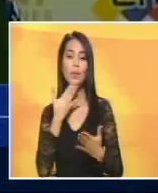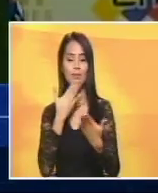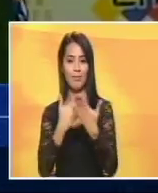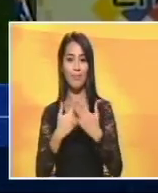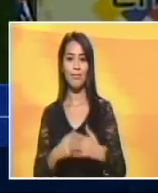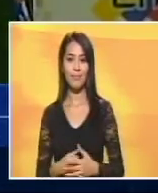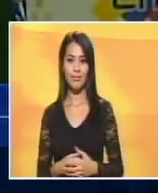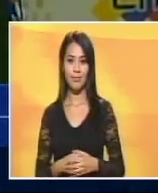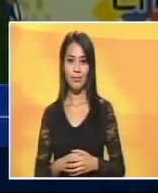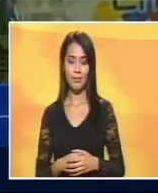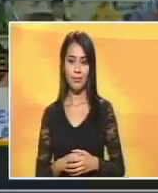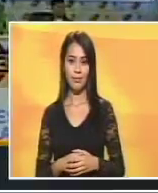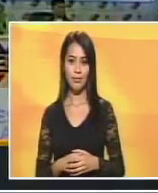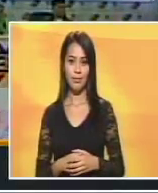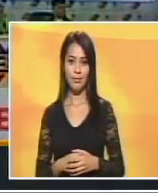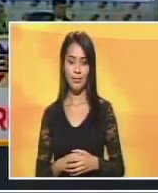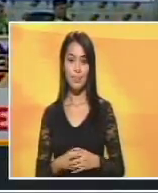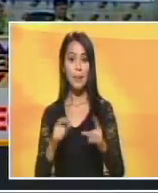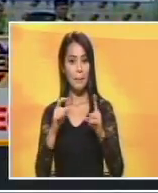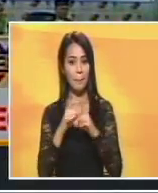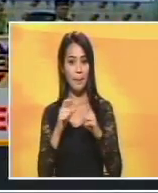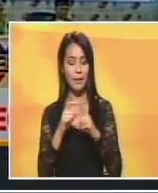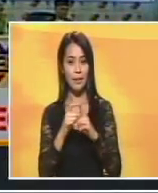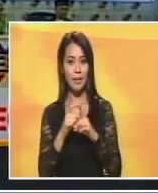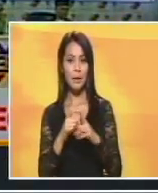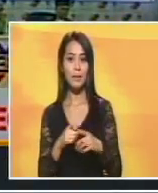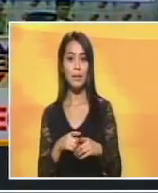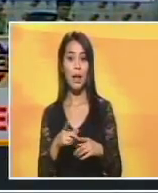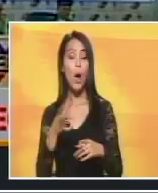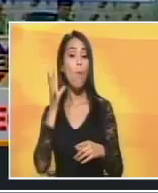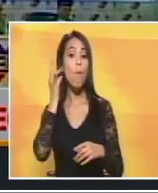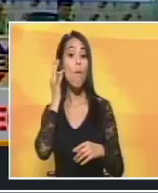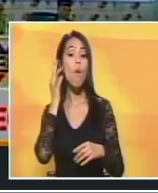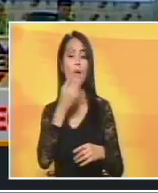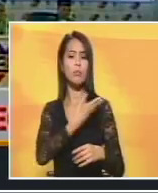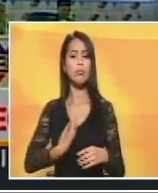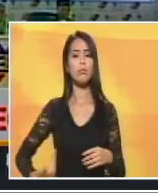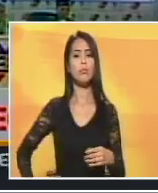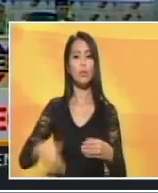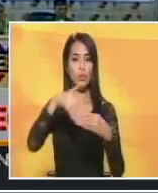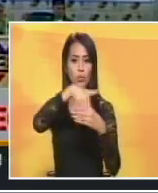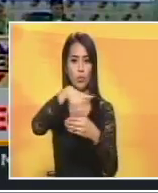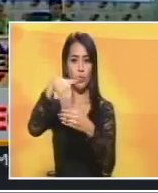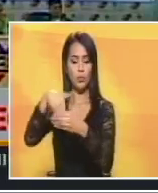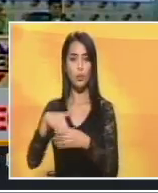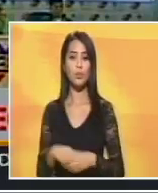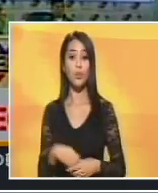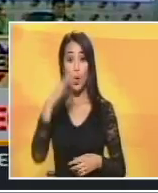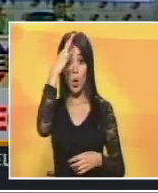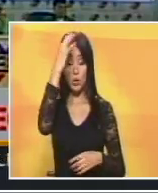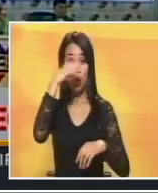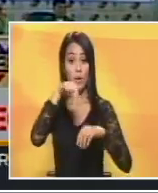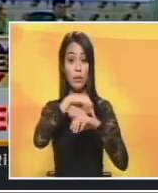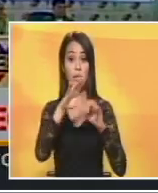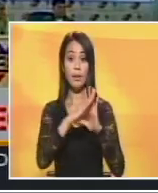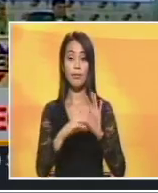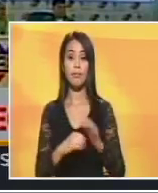gracias. Palabras a cargo de la ciudadana Tibisay Lucena Ramírez, presidenta del Consejo Nacional